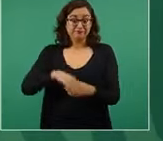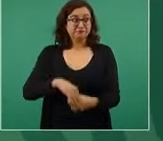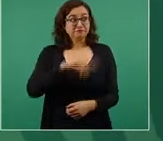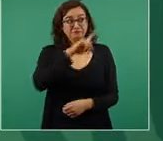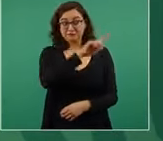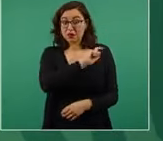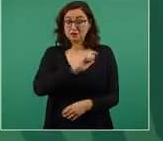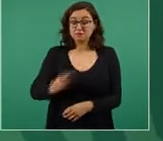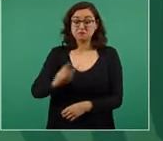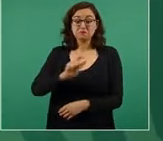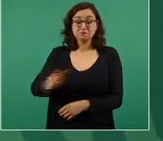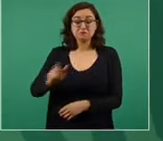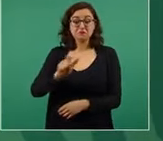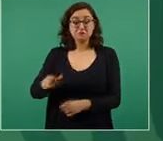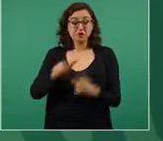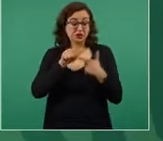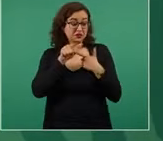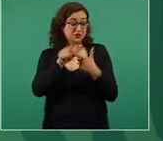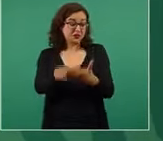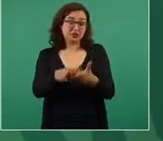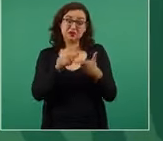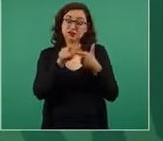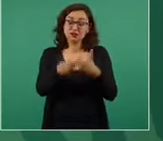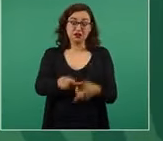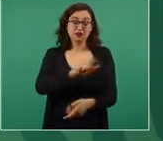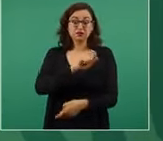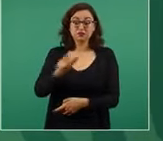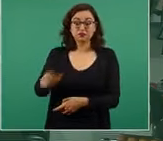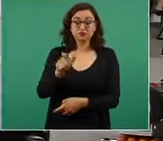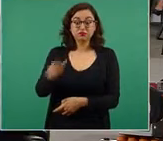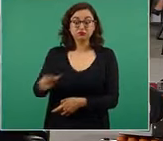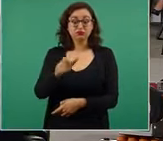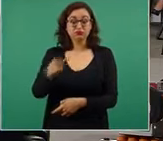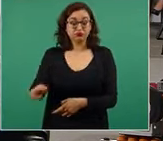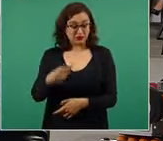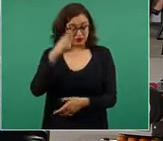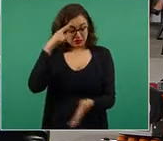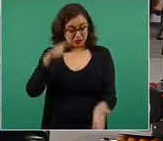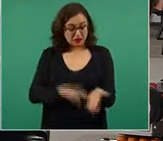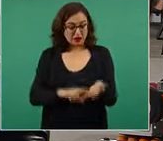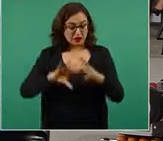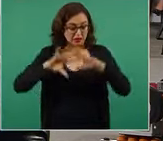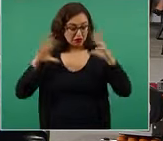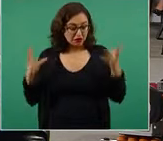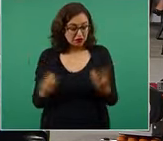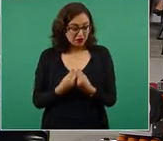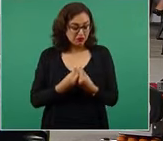recibiendo, pues creo que como son en total